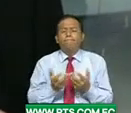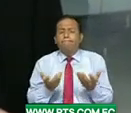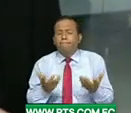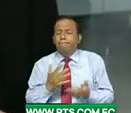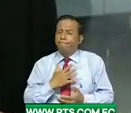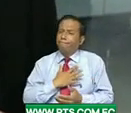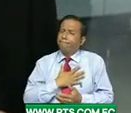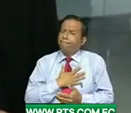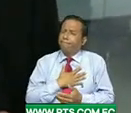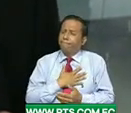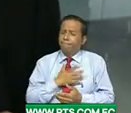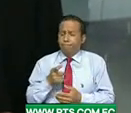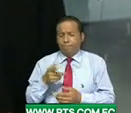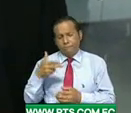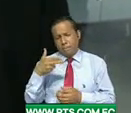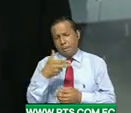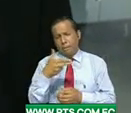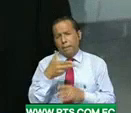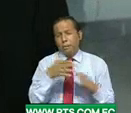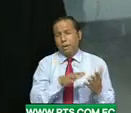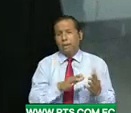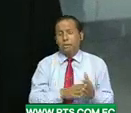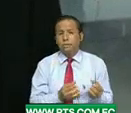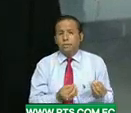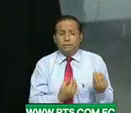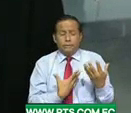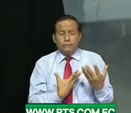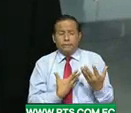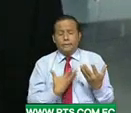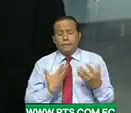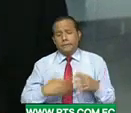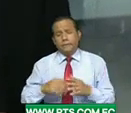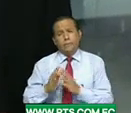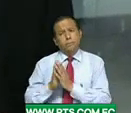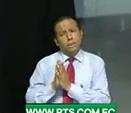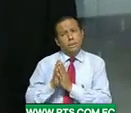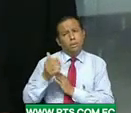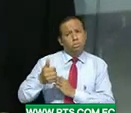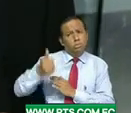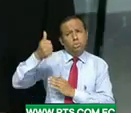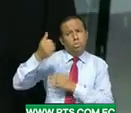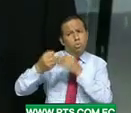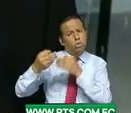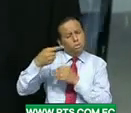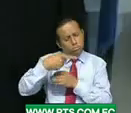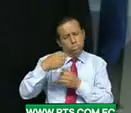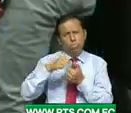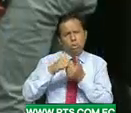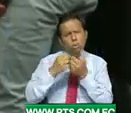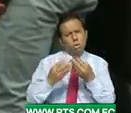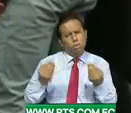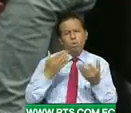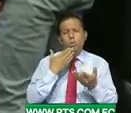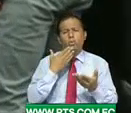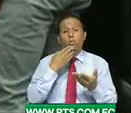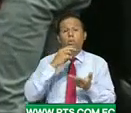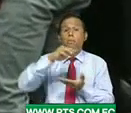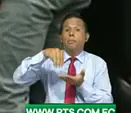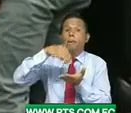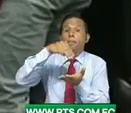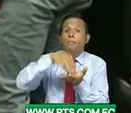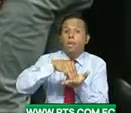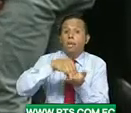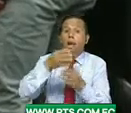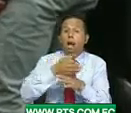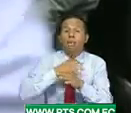¿no? Y esperamos en nuestras instituciones superiores que resuelvan una situación al respecto, ¿no? Manabí es una de las tres